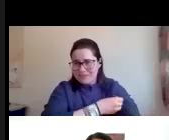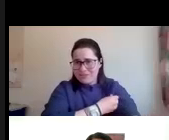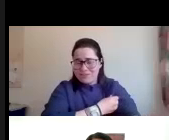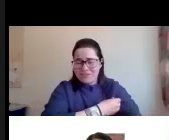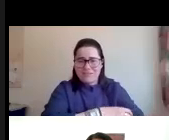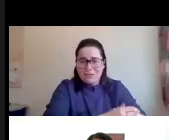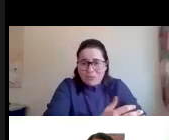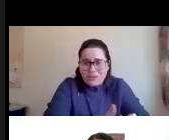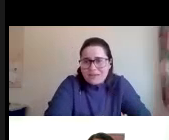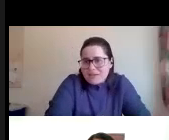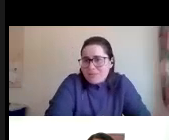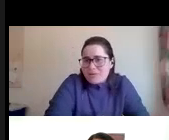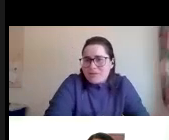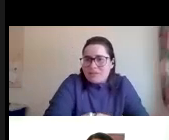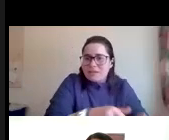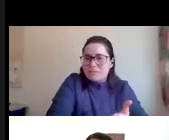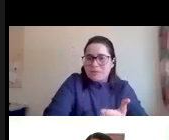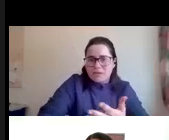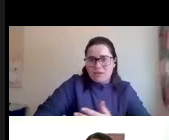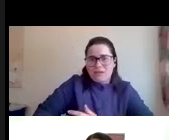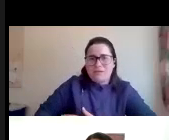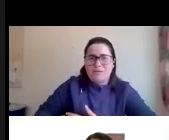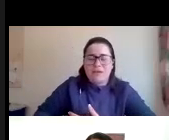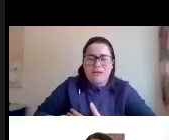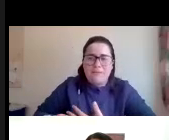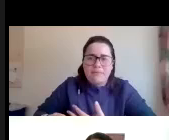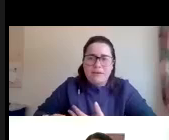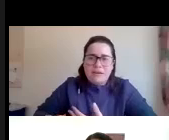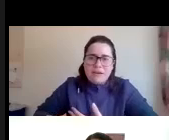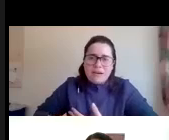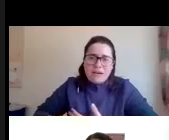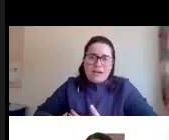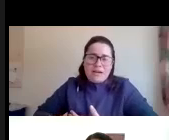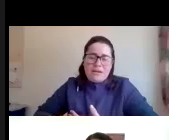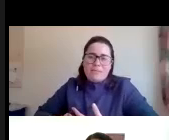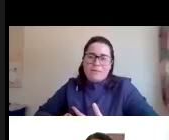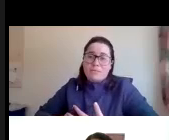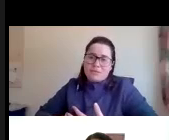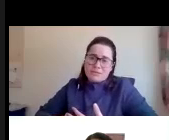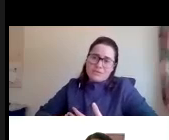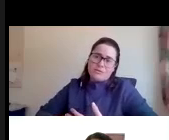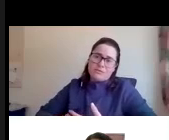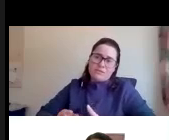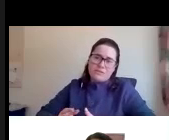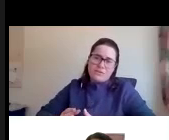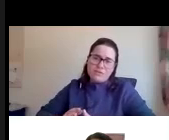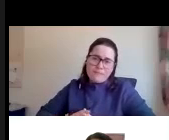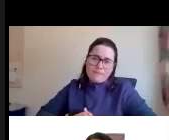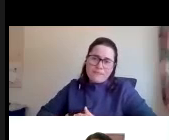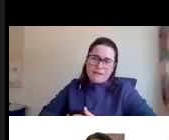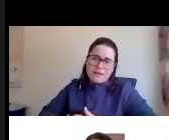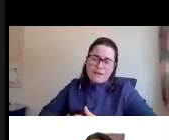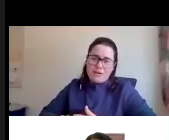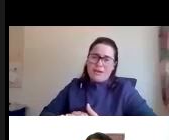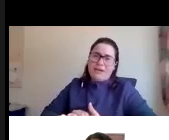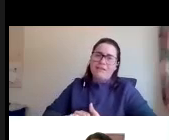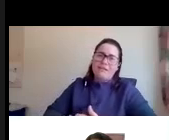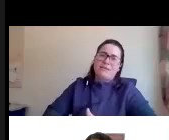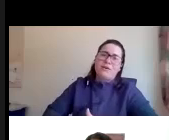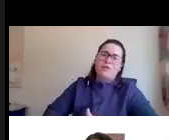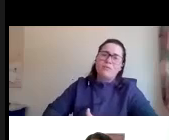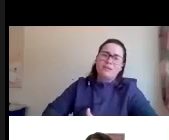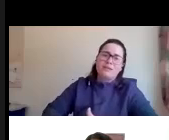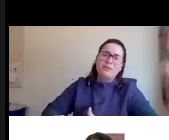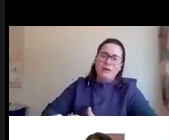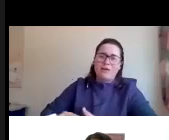semestre, entonces lo voy a decir muy brevemente y espero que ya tengan alguna idea. Los procesos de eutrofización lo que hace